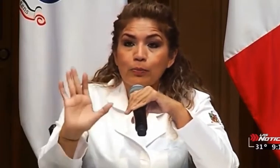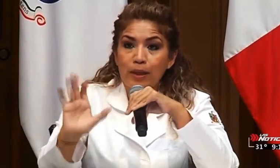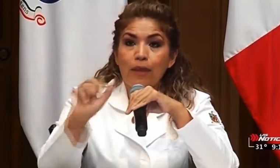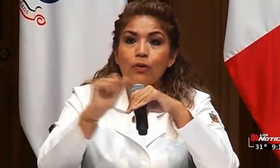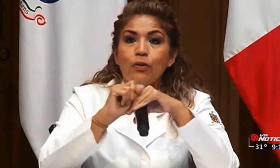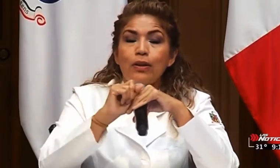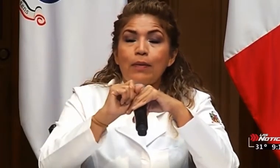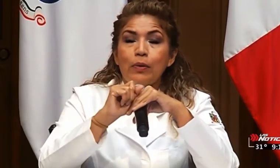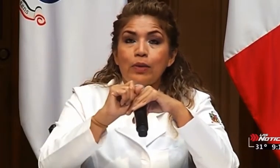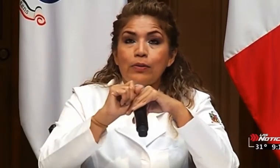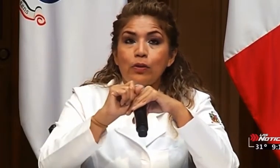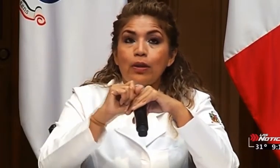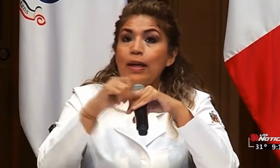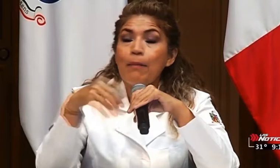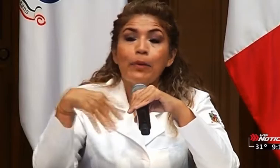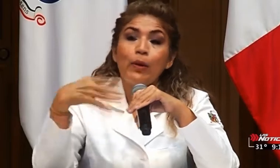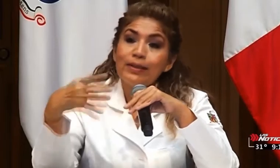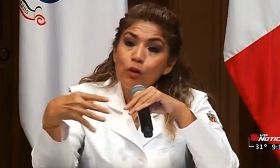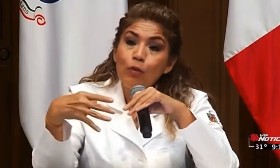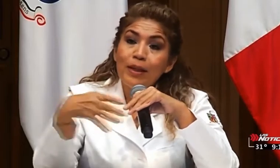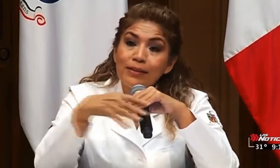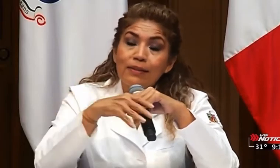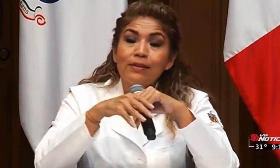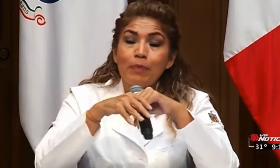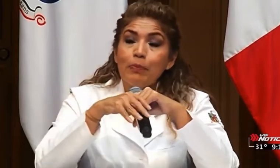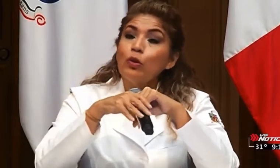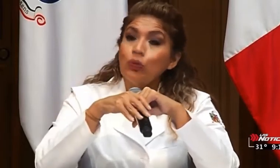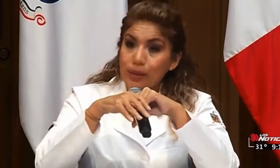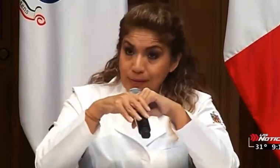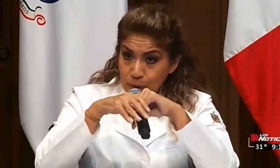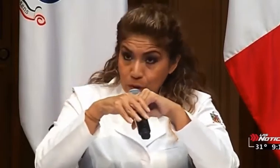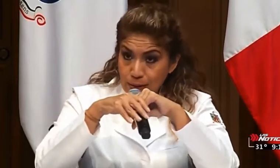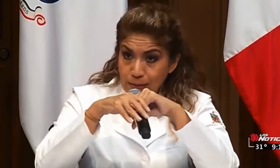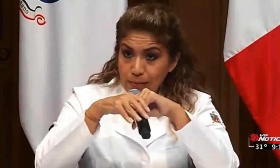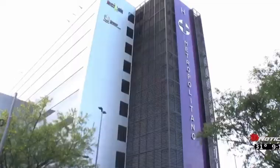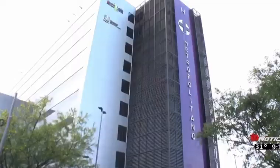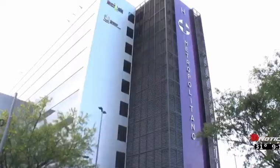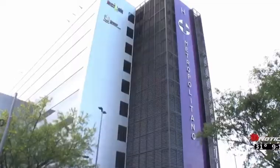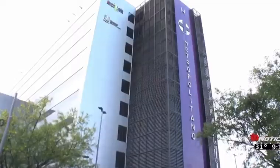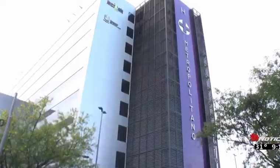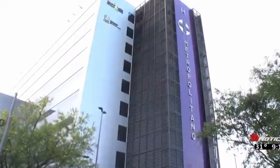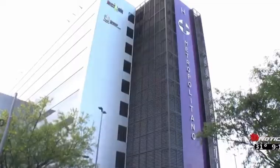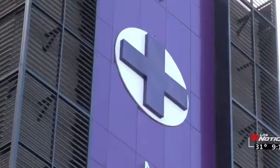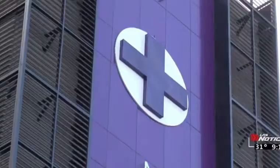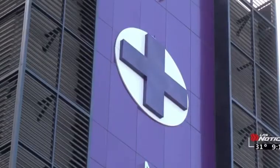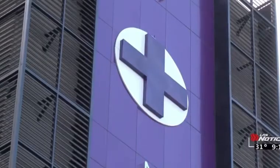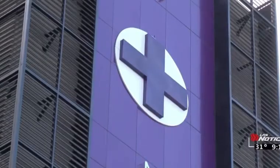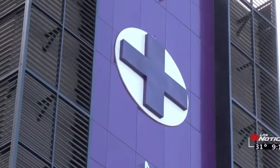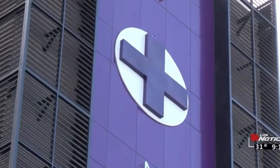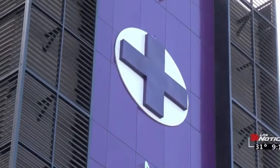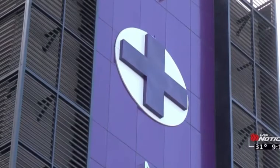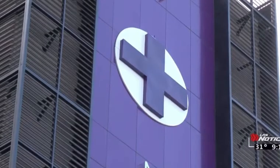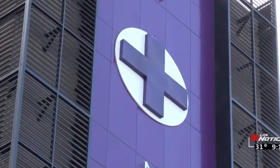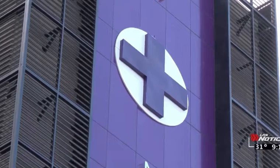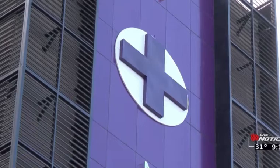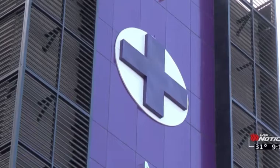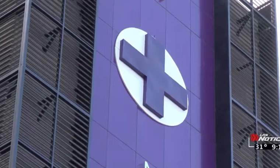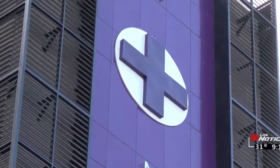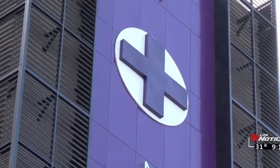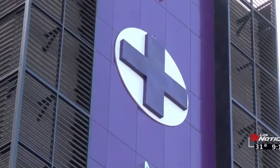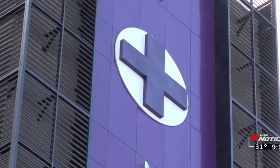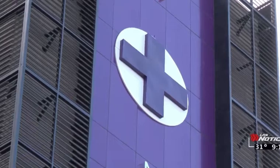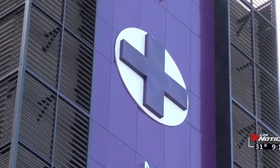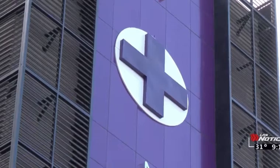hemos esperado la vacunación, pero han estado convalecientes también por otras razones. Por otro lado, Amalia Becerra señaló que aunque